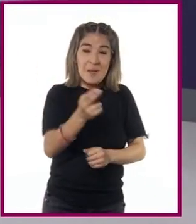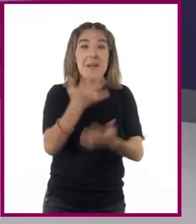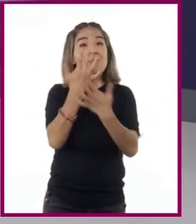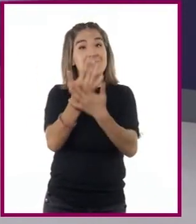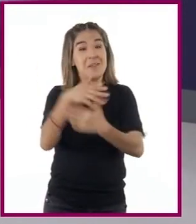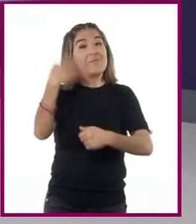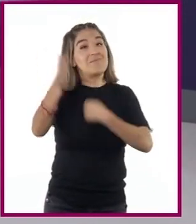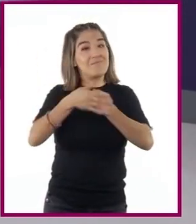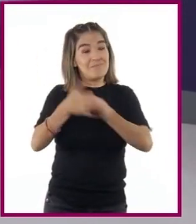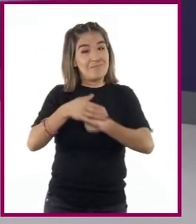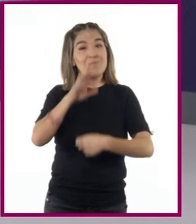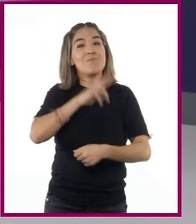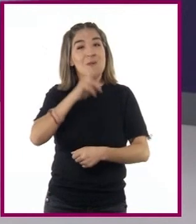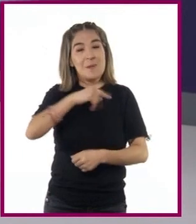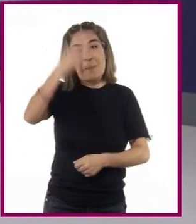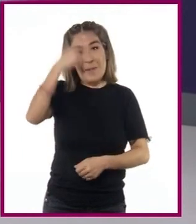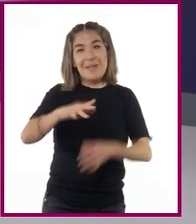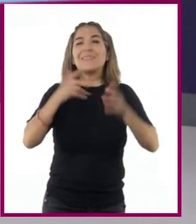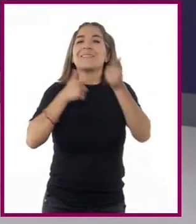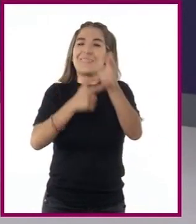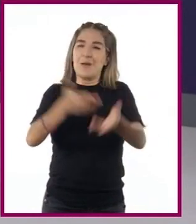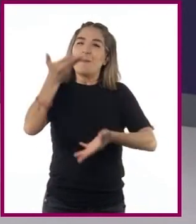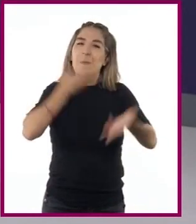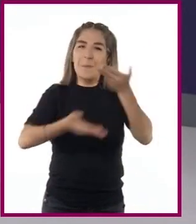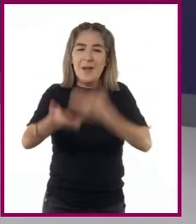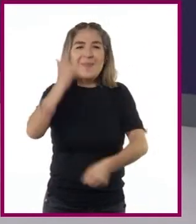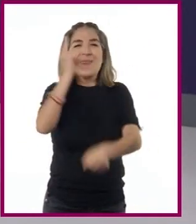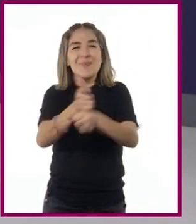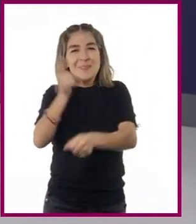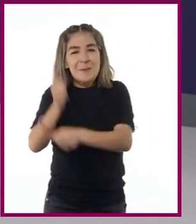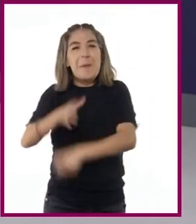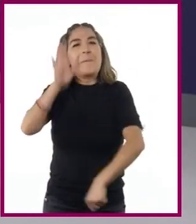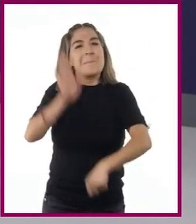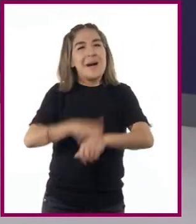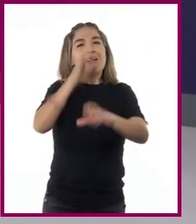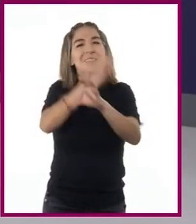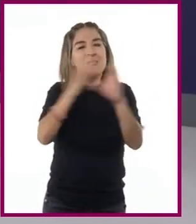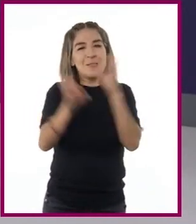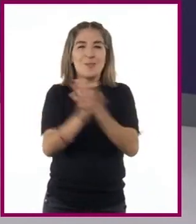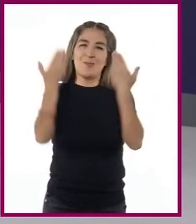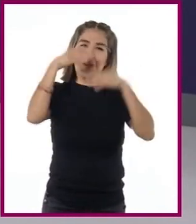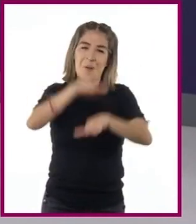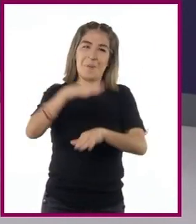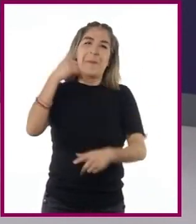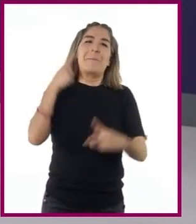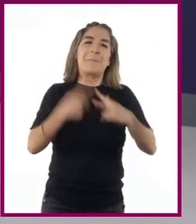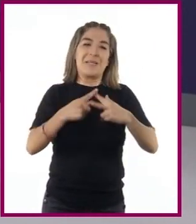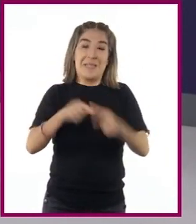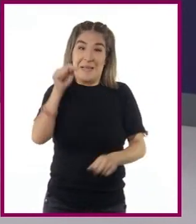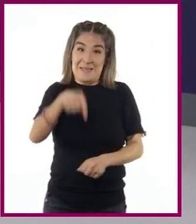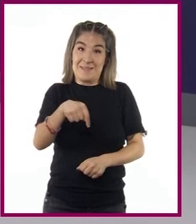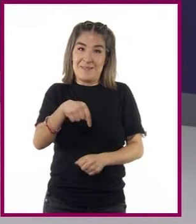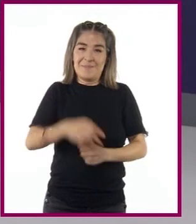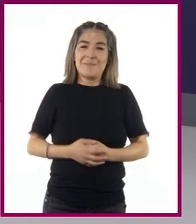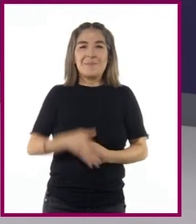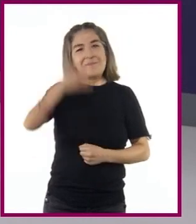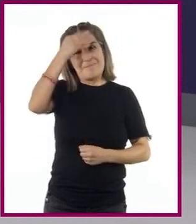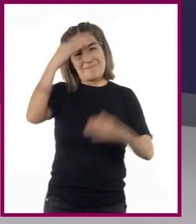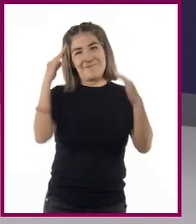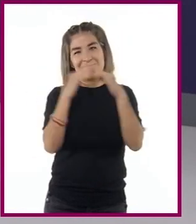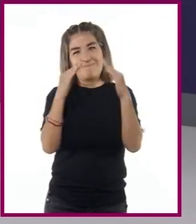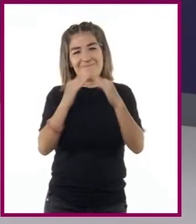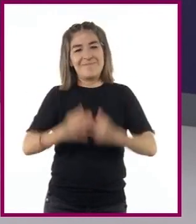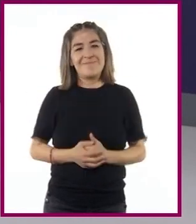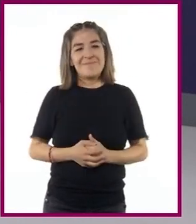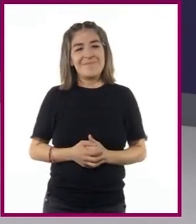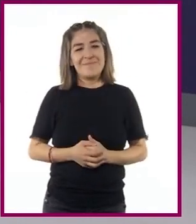esperamos pronto para continuar compartiendo y descubriendo aún más sobre las matemáticas. Aquí, en Aprende en